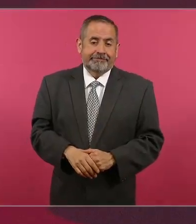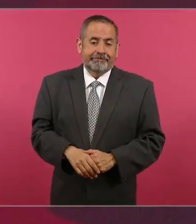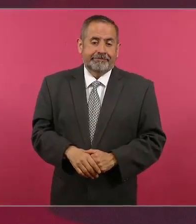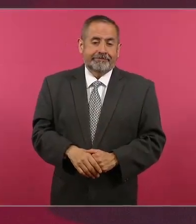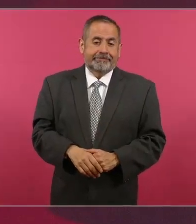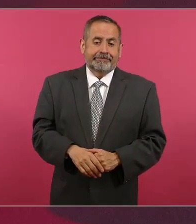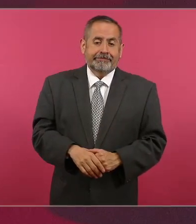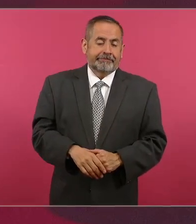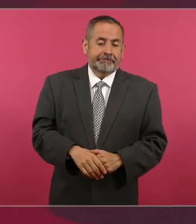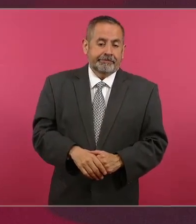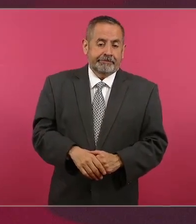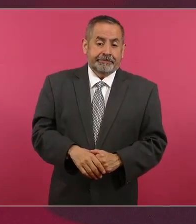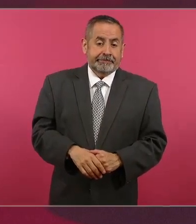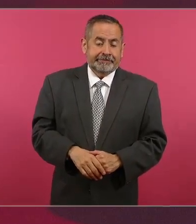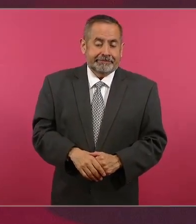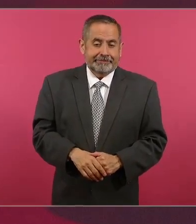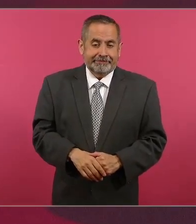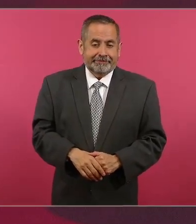lo que